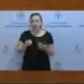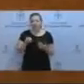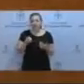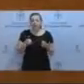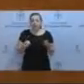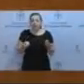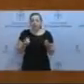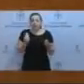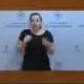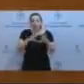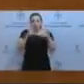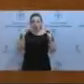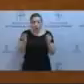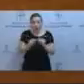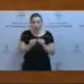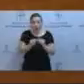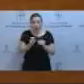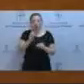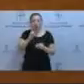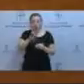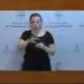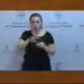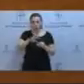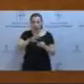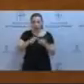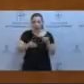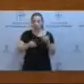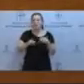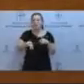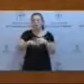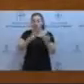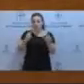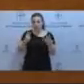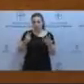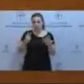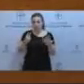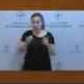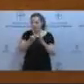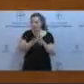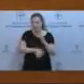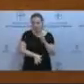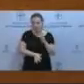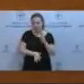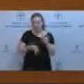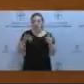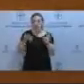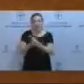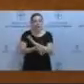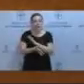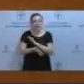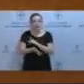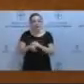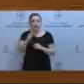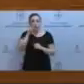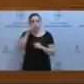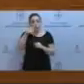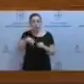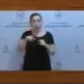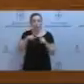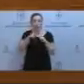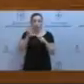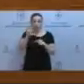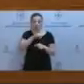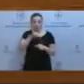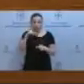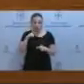foto global, 14º de 17, no le hago trampas. Posición que ostenta el turismo en la organización administrativa de la comunidad autónoma, que